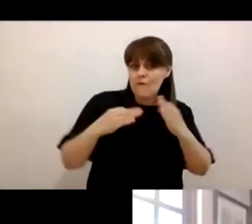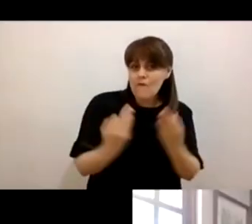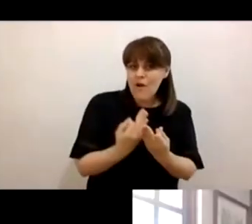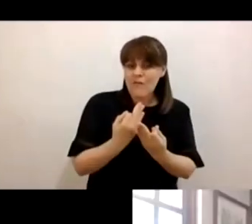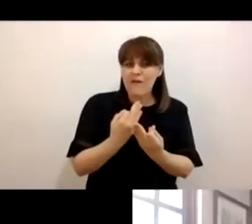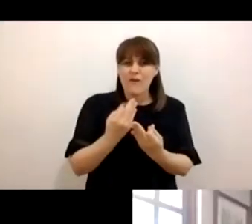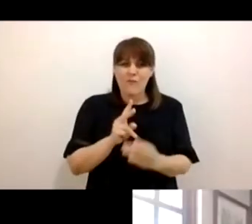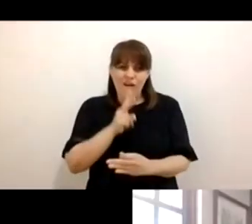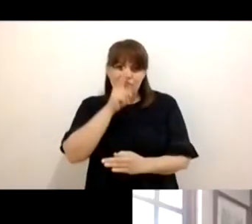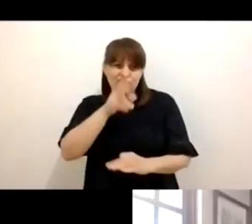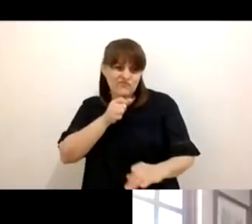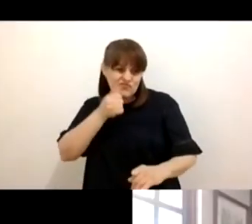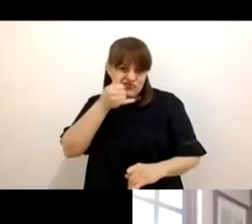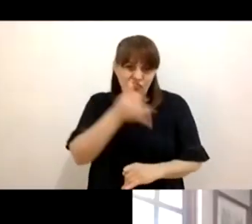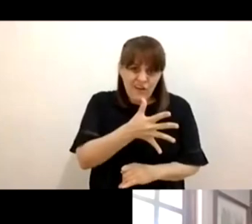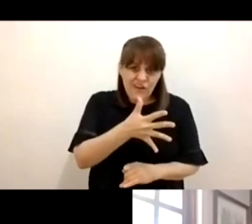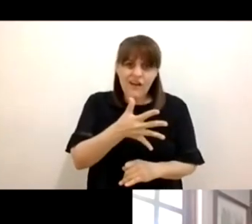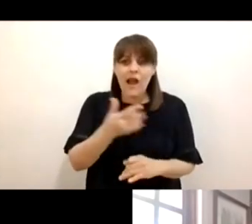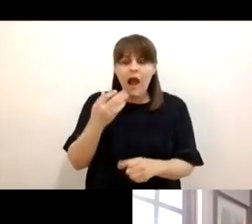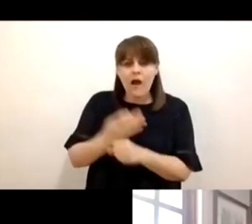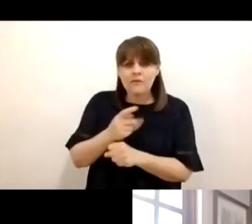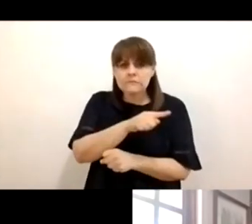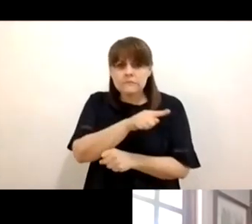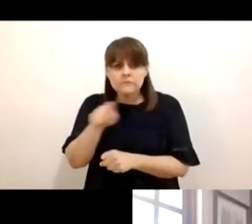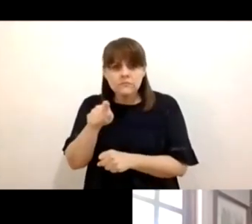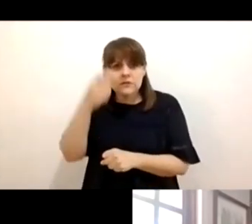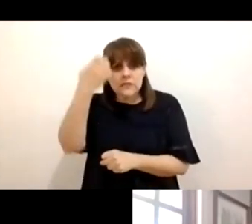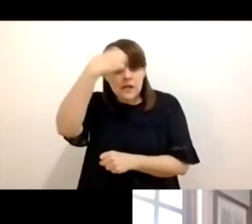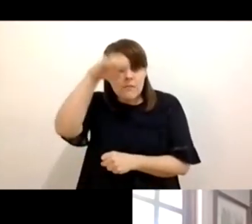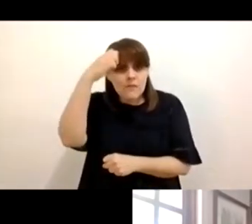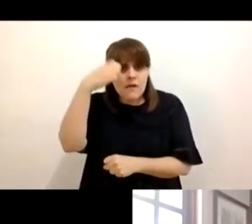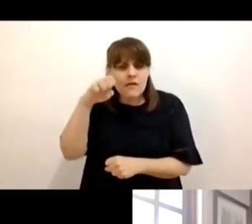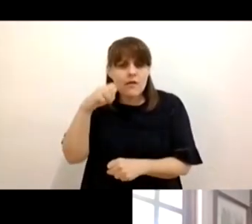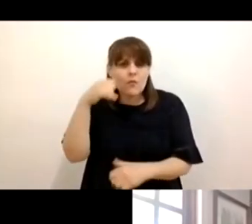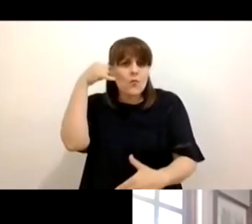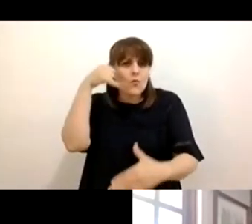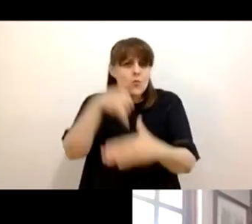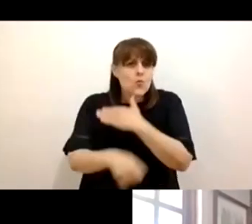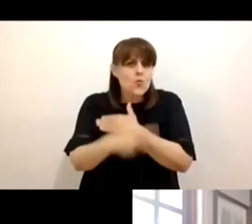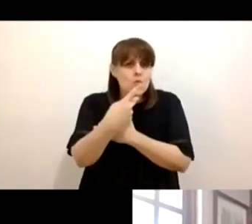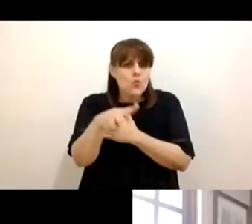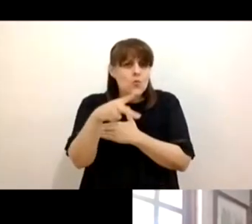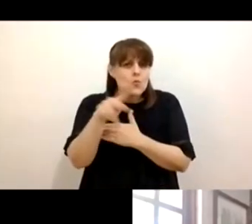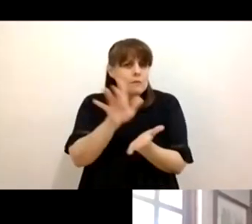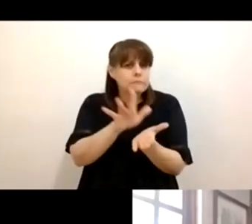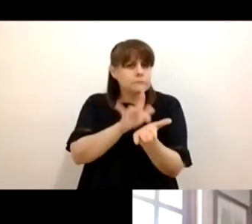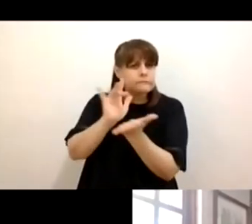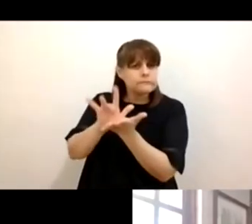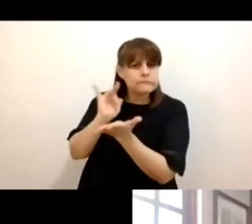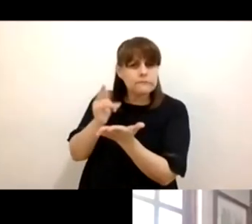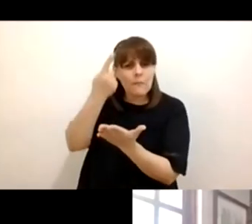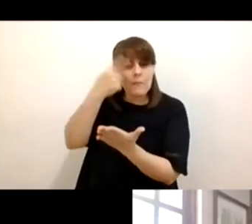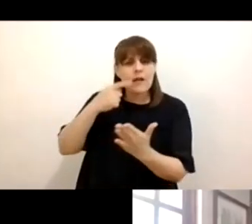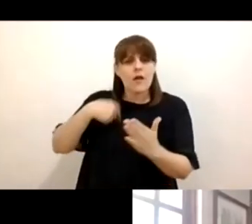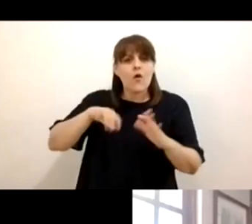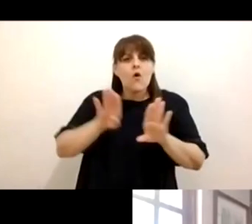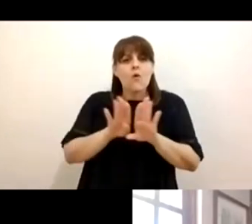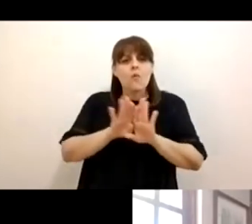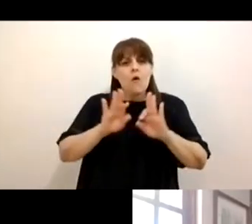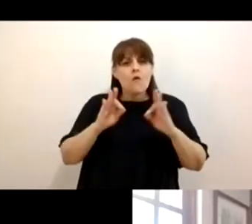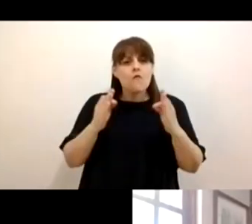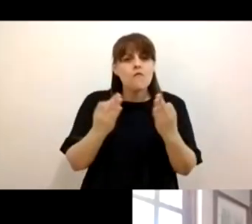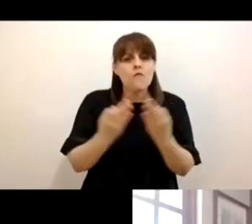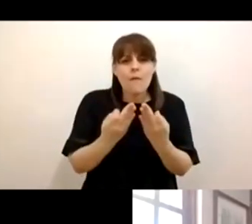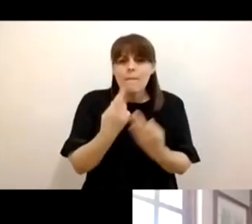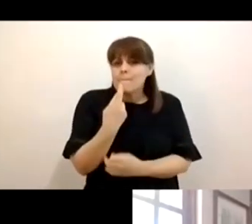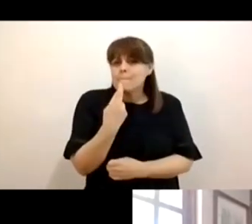escuchando a expertos que se han dedicado a estudiar este tema a profundidad desde distintos ángulos encontrar la manera de ser mucho mejores mamás